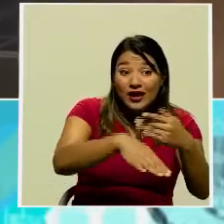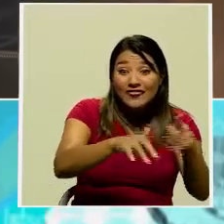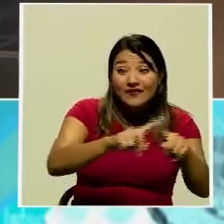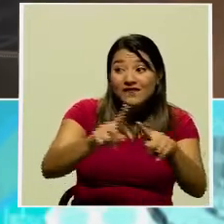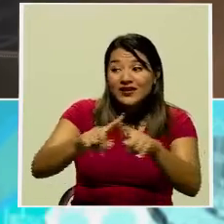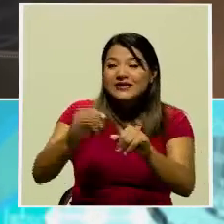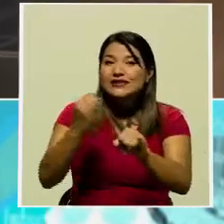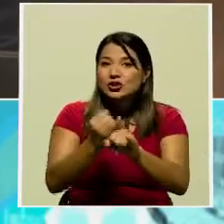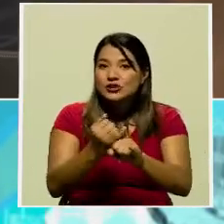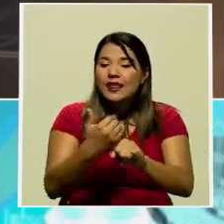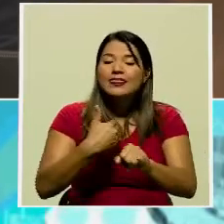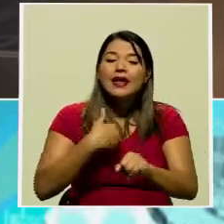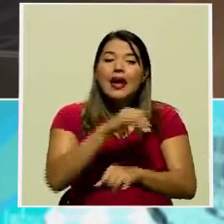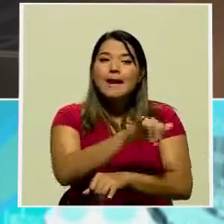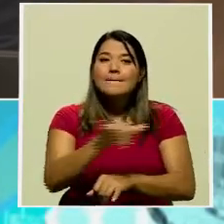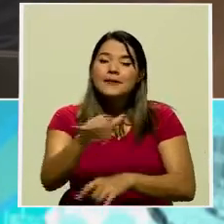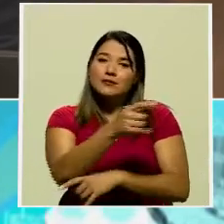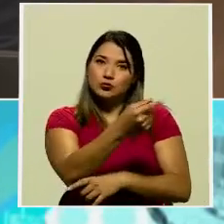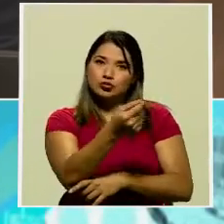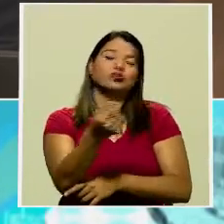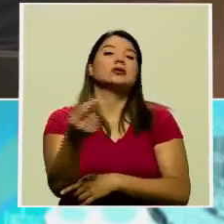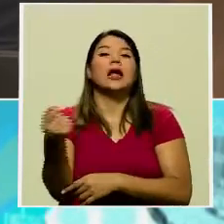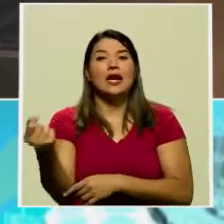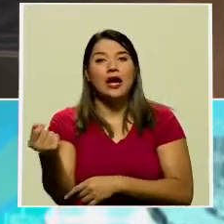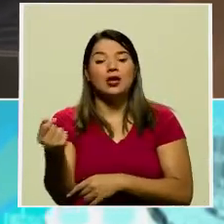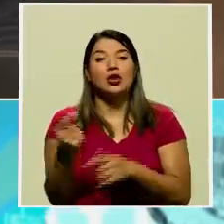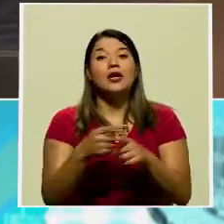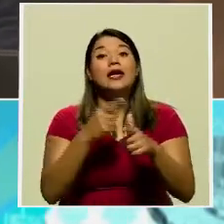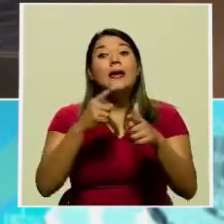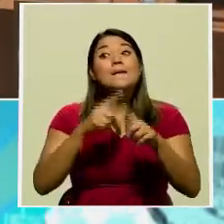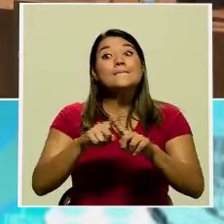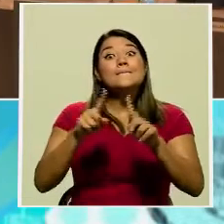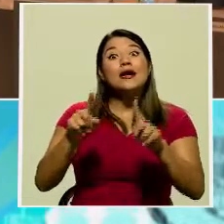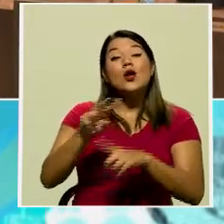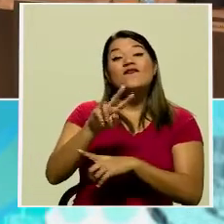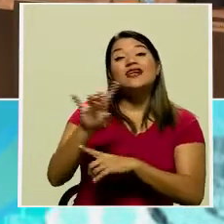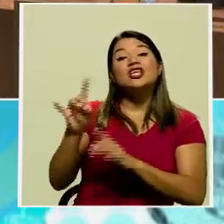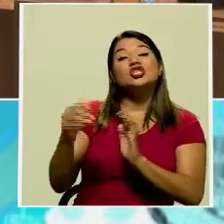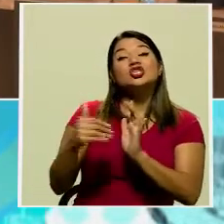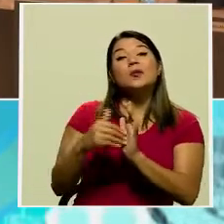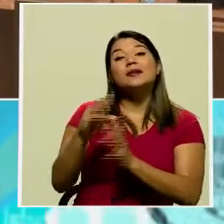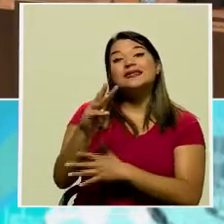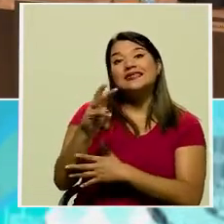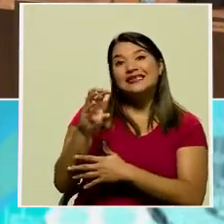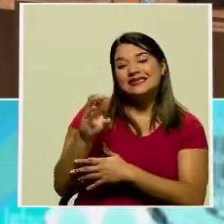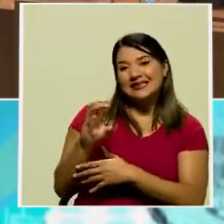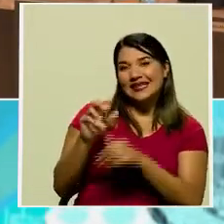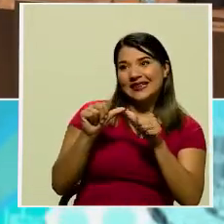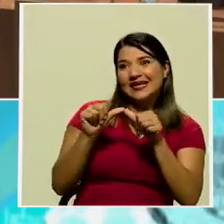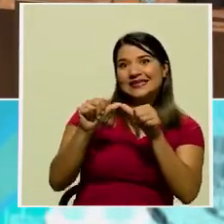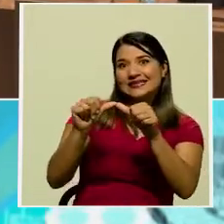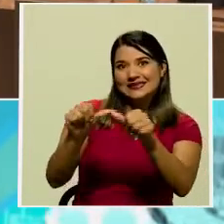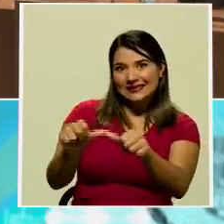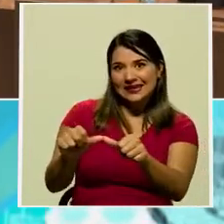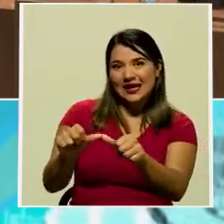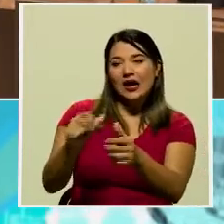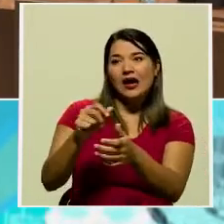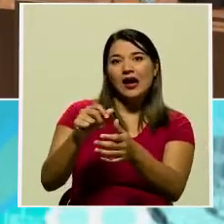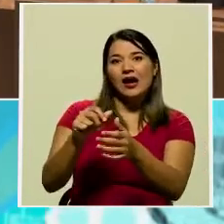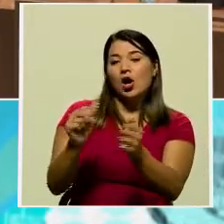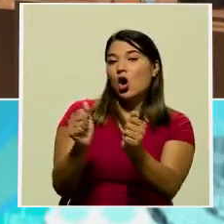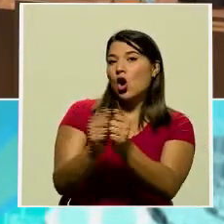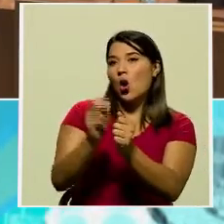seguir incrementando estas personas, estas 28.600, hasta llegar a ese tope. Pero veamos cómo nos lo explica